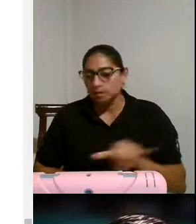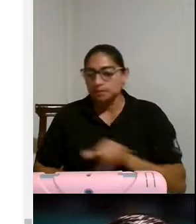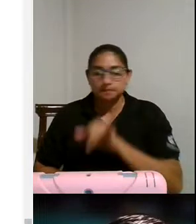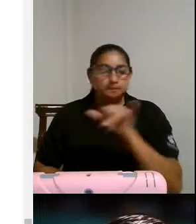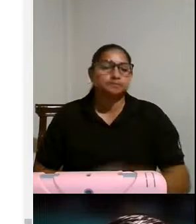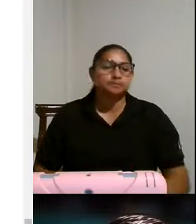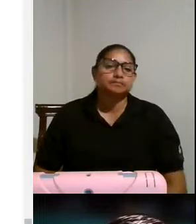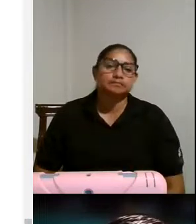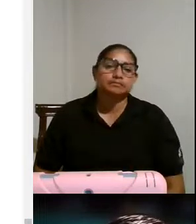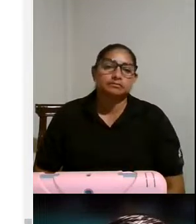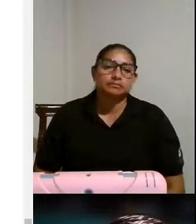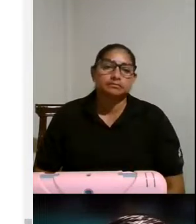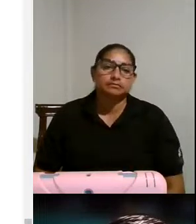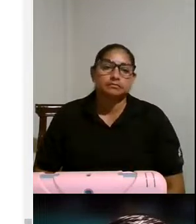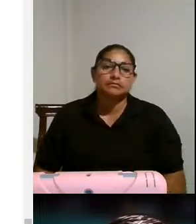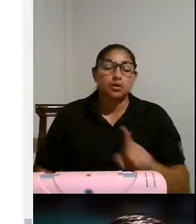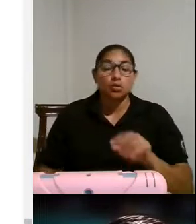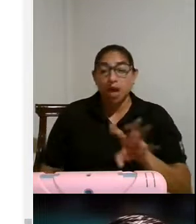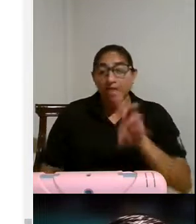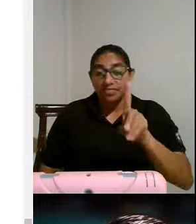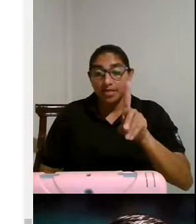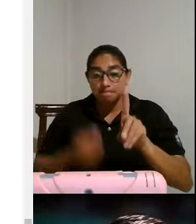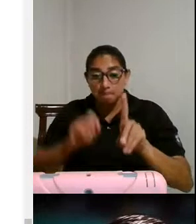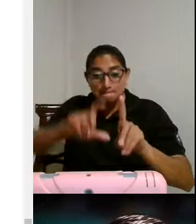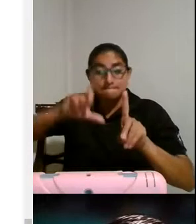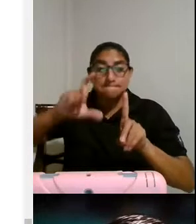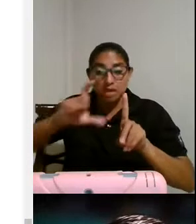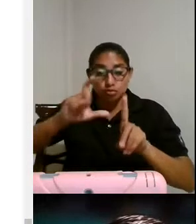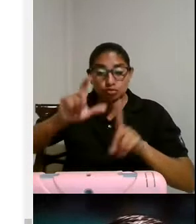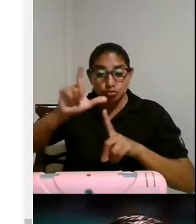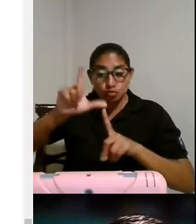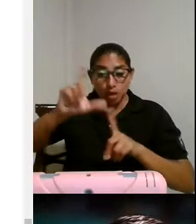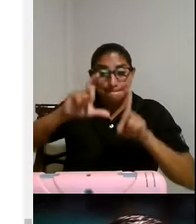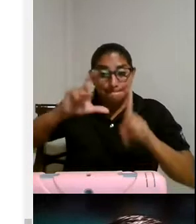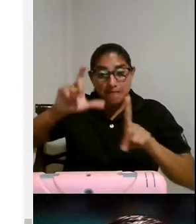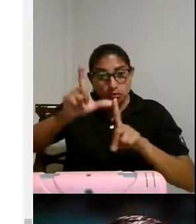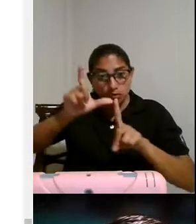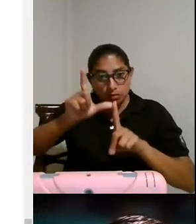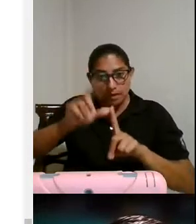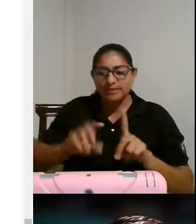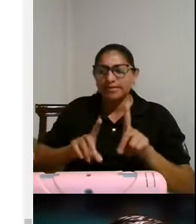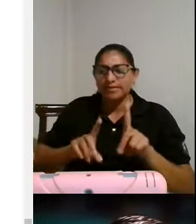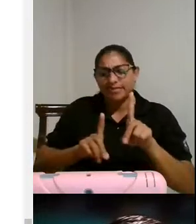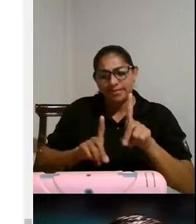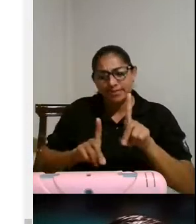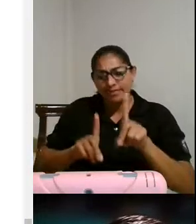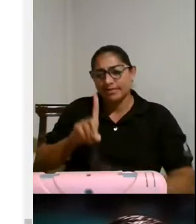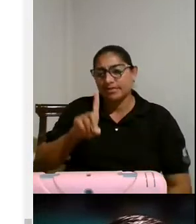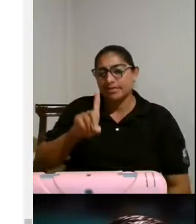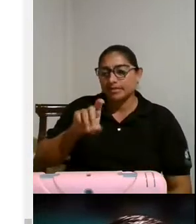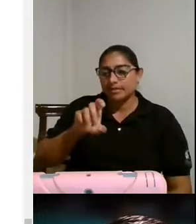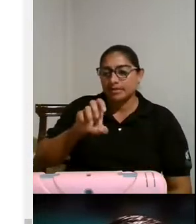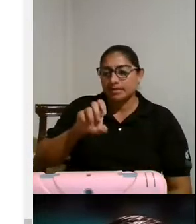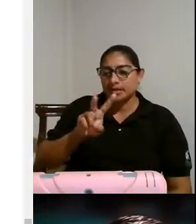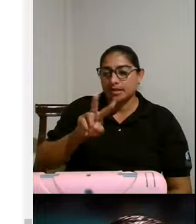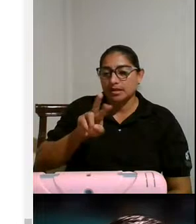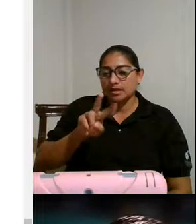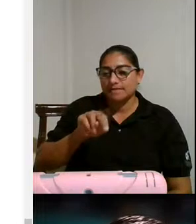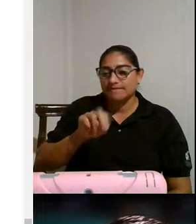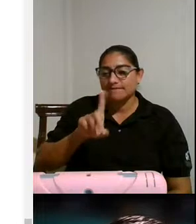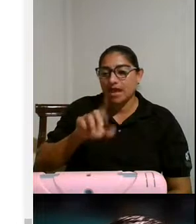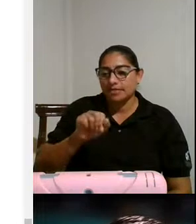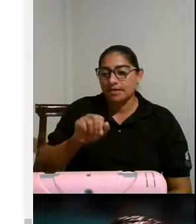Estas D mayúscula casi no se usan, se utilizan más en derivadas parciales, que es otro tema. Las más comunes serían